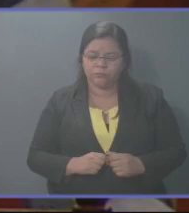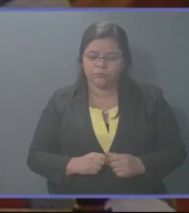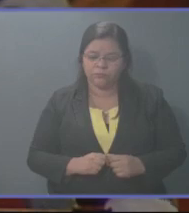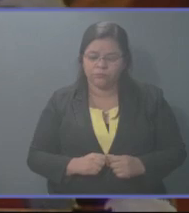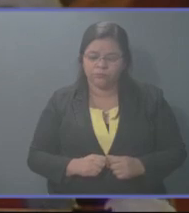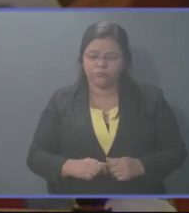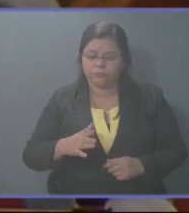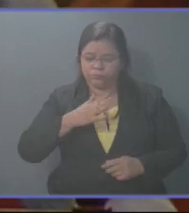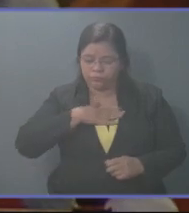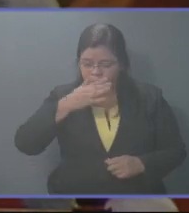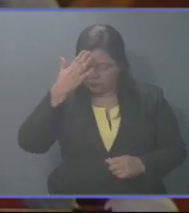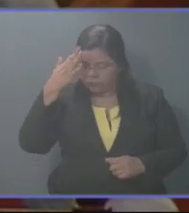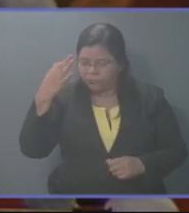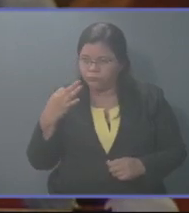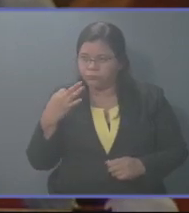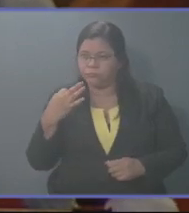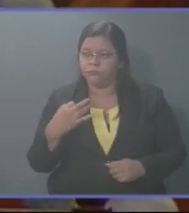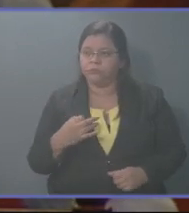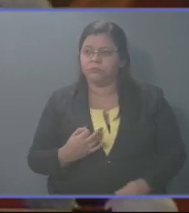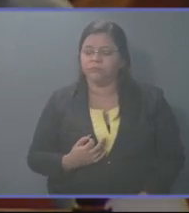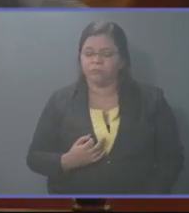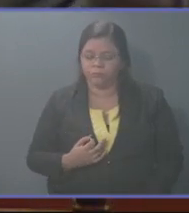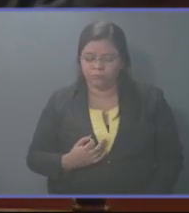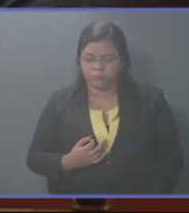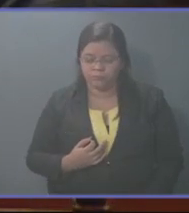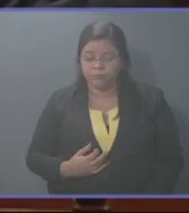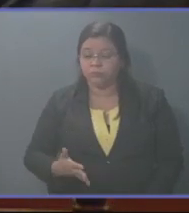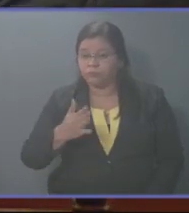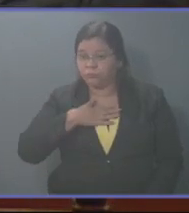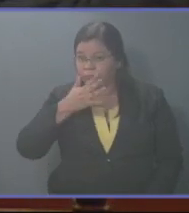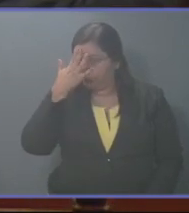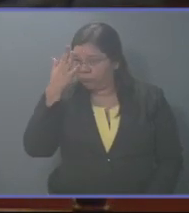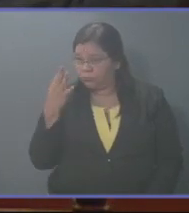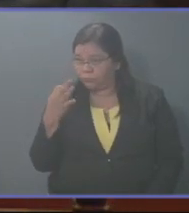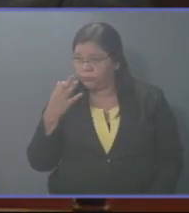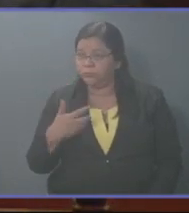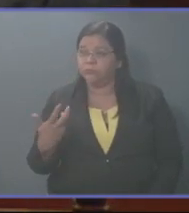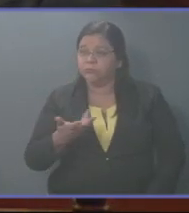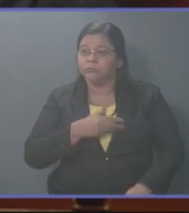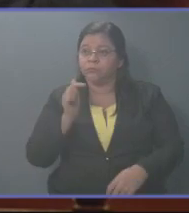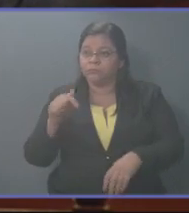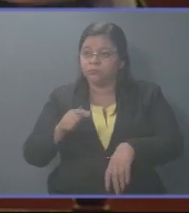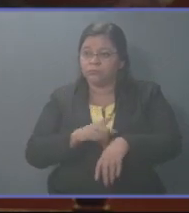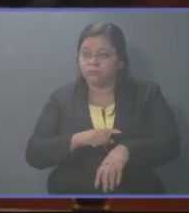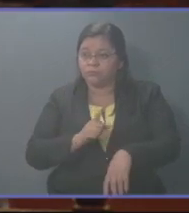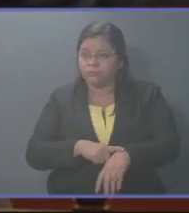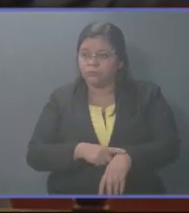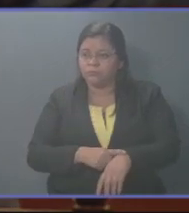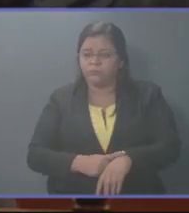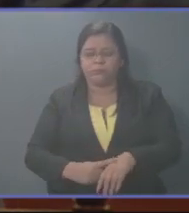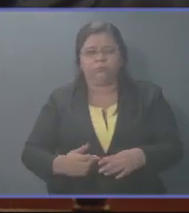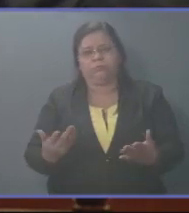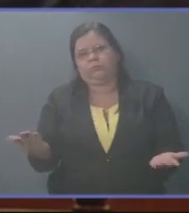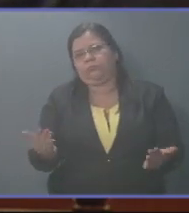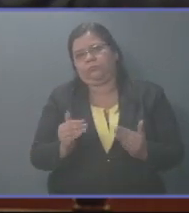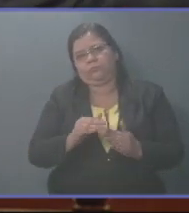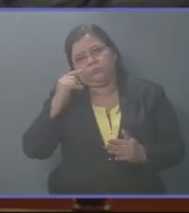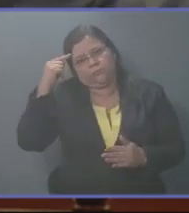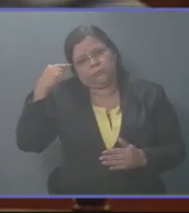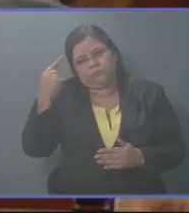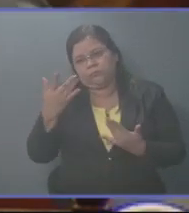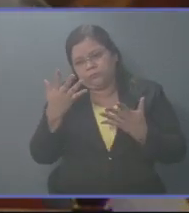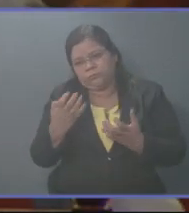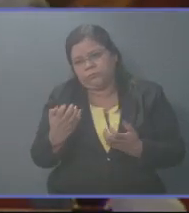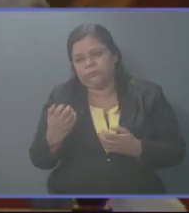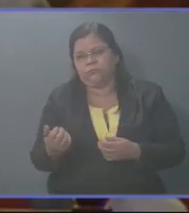me parece que los que vivimos ese tiempo deberíamos de estar demasiado locos para querer regresar a